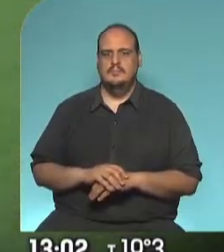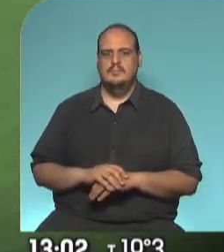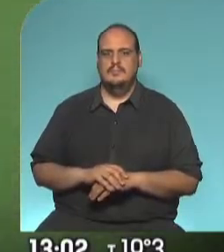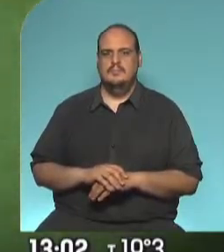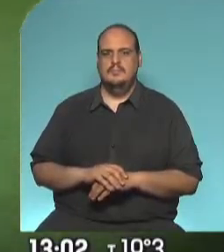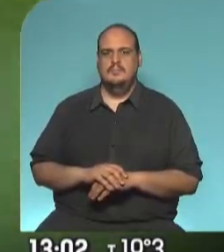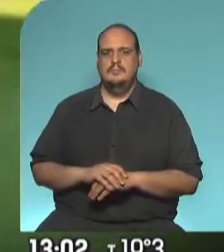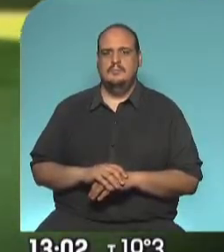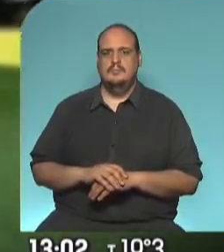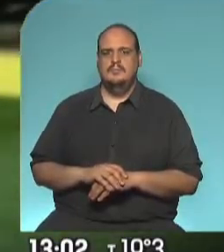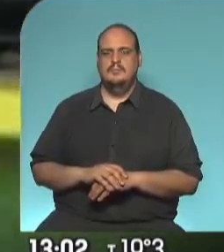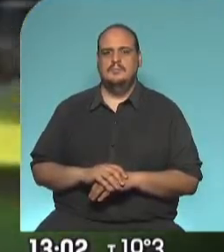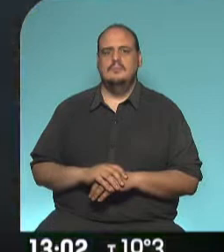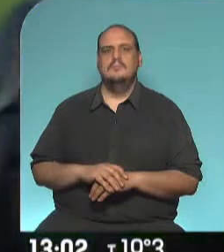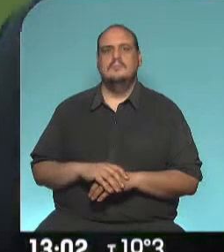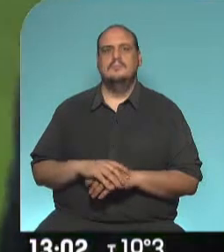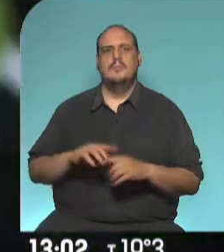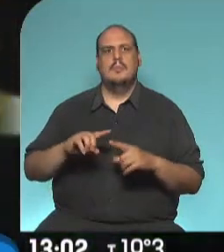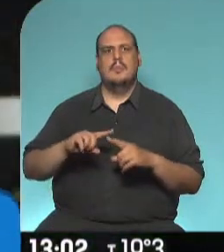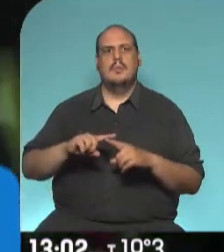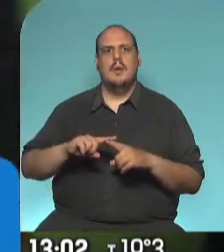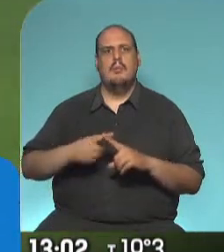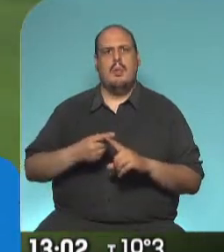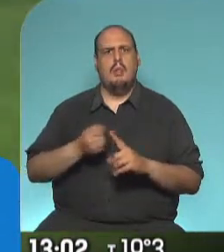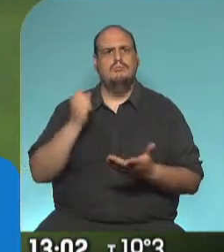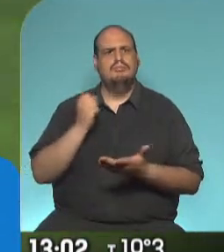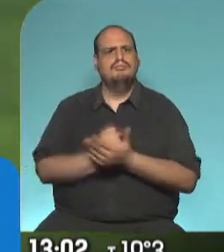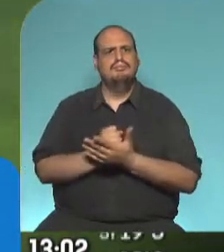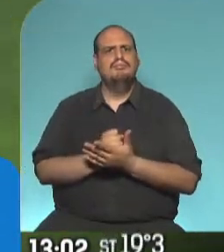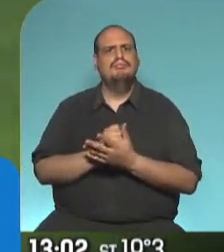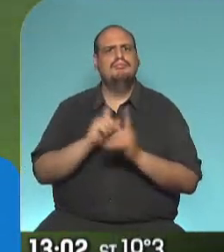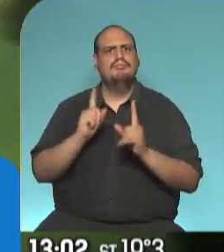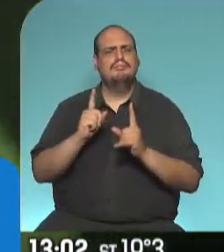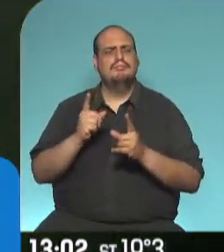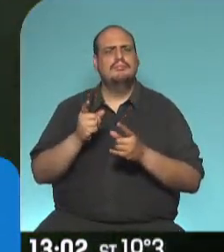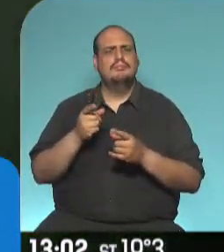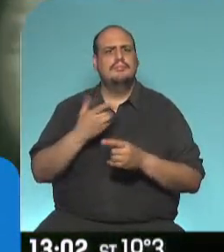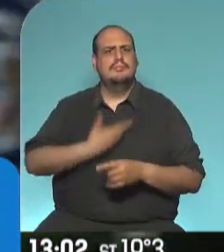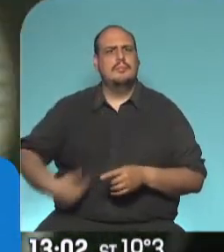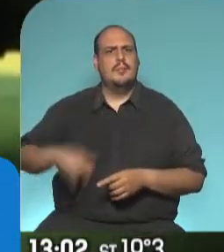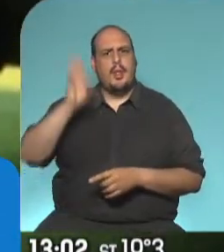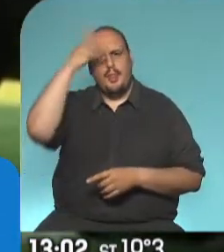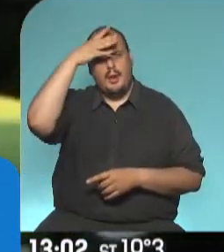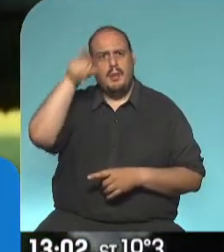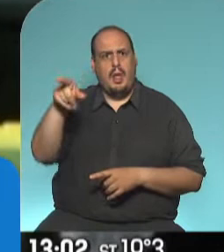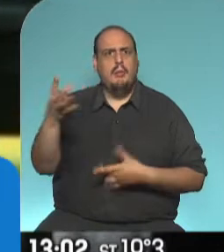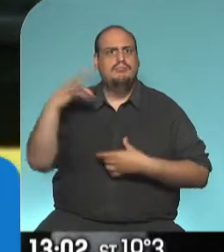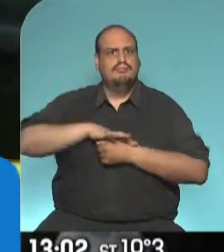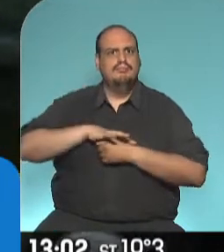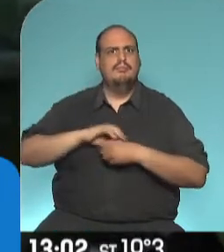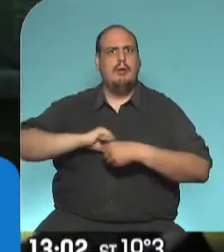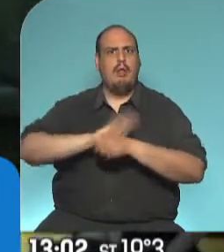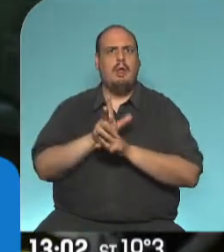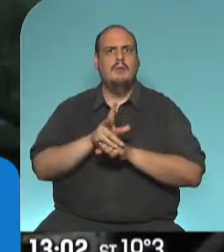they are mild symptoms. El impacto político que causó en la administración Trump que el presidente haya contraído COVID-19 se cifra en